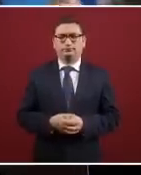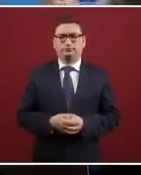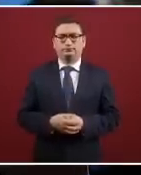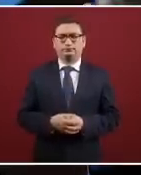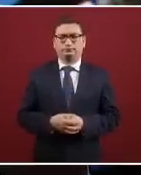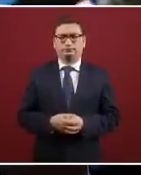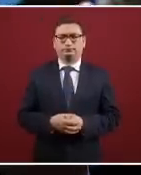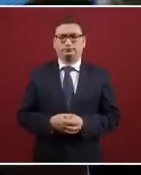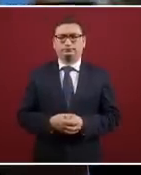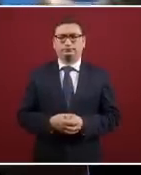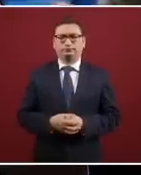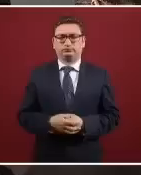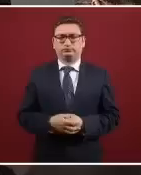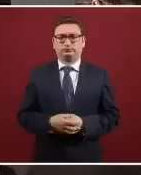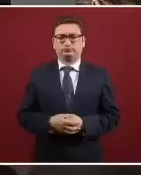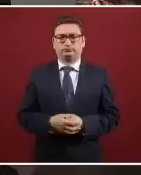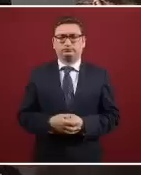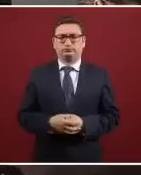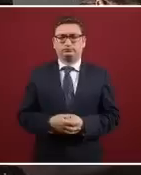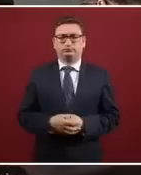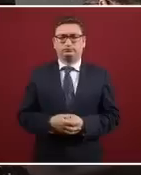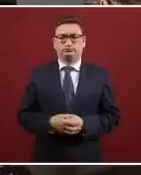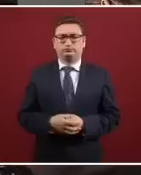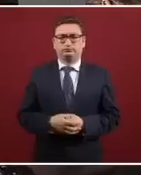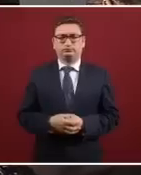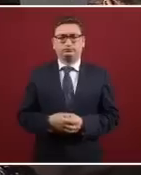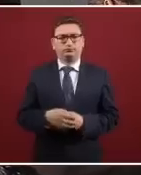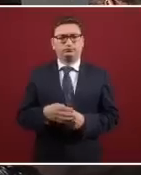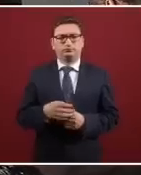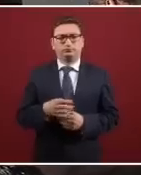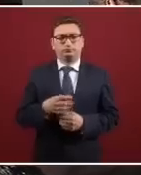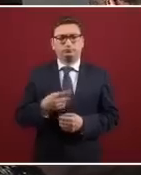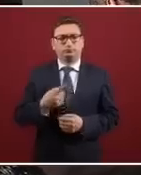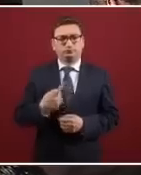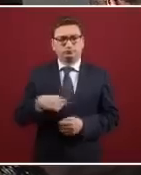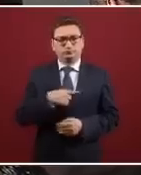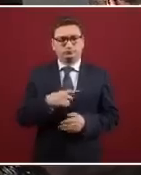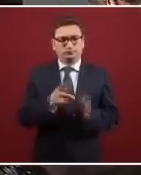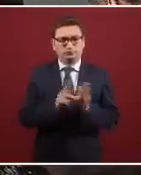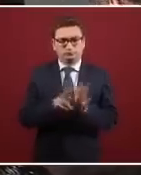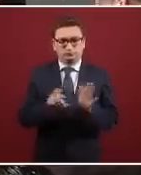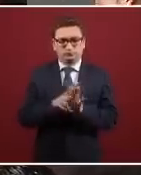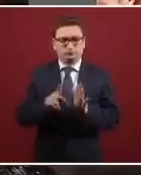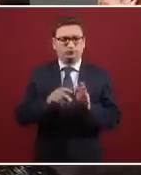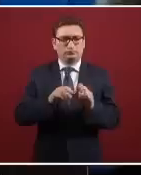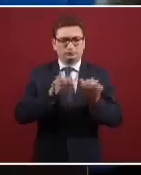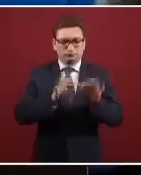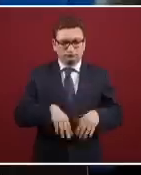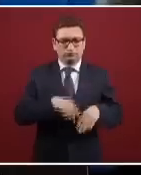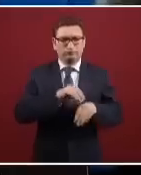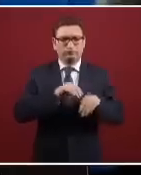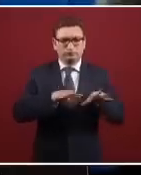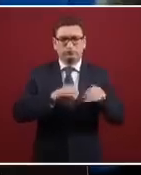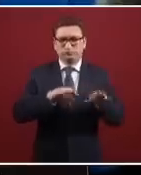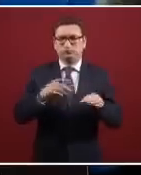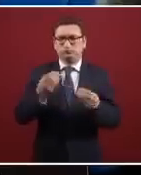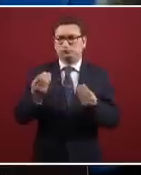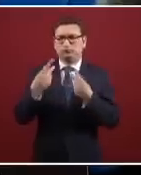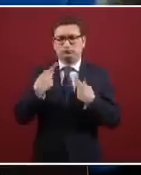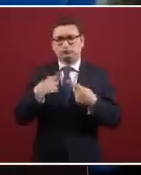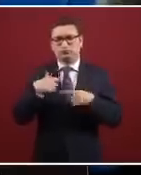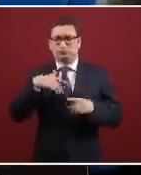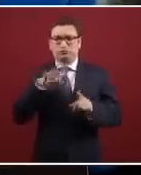en vista de cierto asedio del que hemos sido objeto por lo publicado y por lo que vamos a seguir publicando,